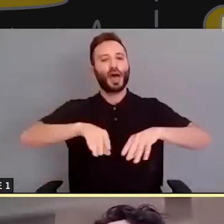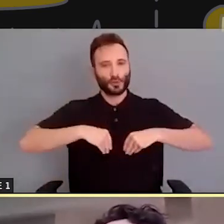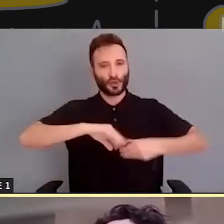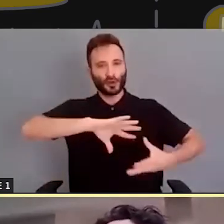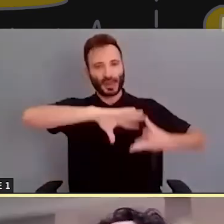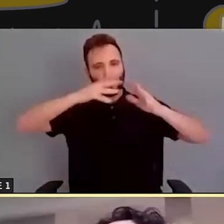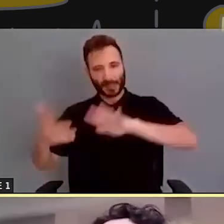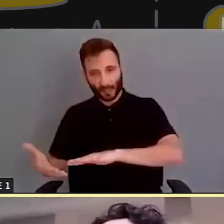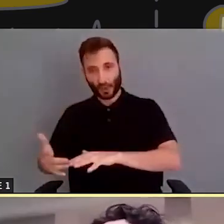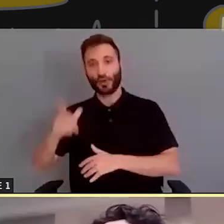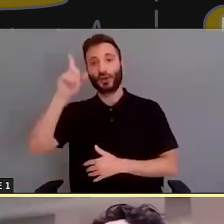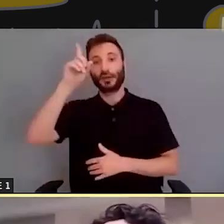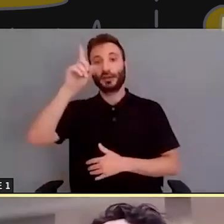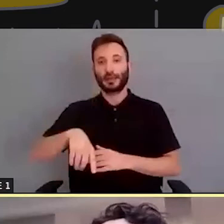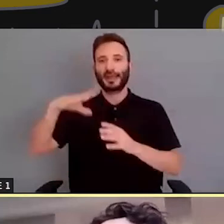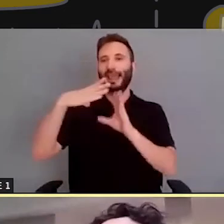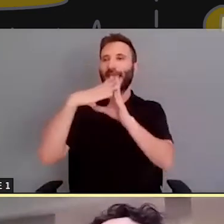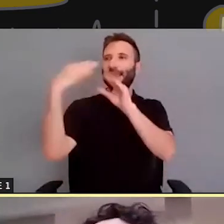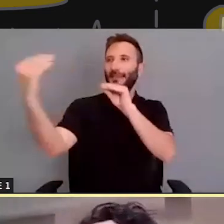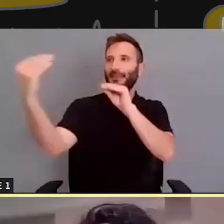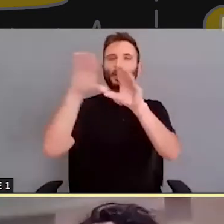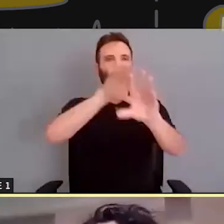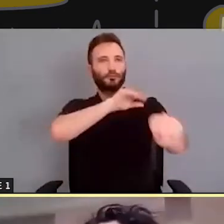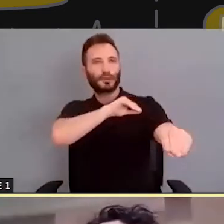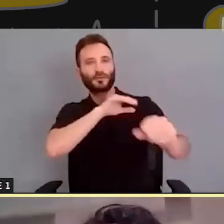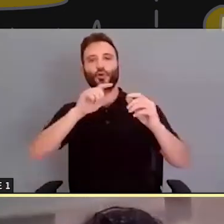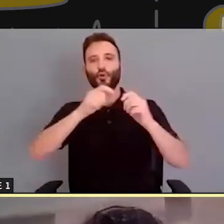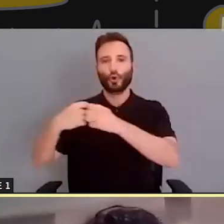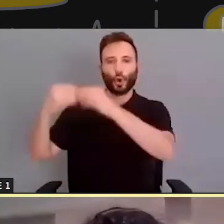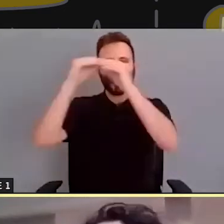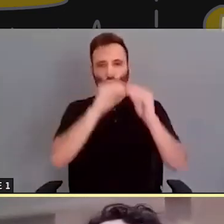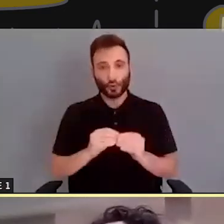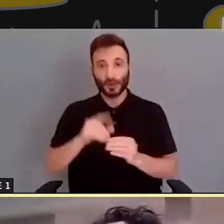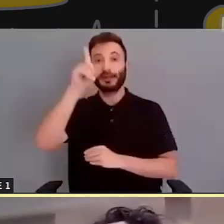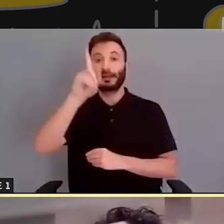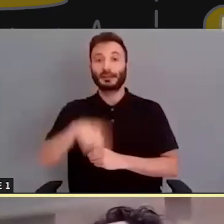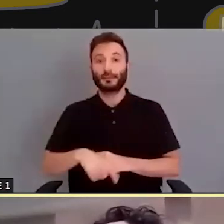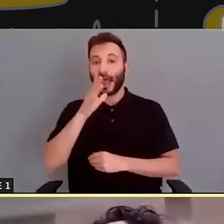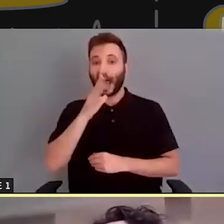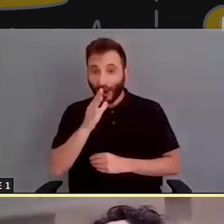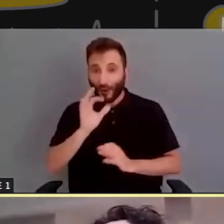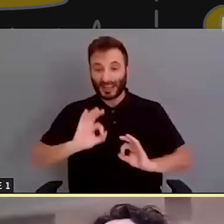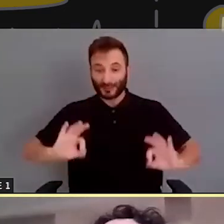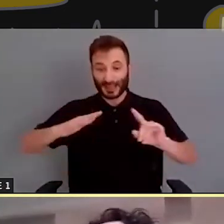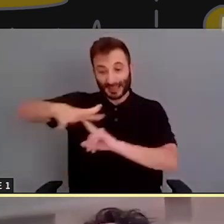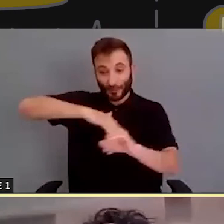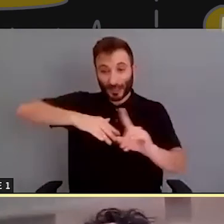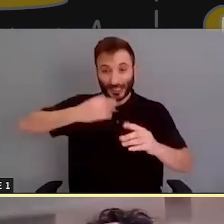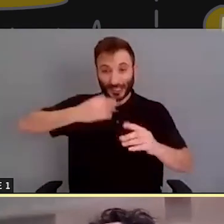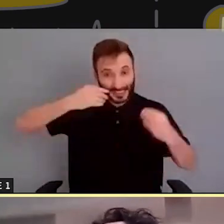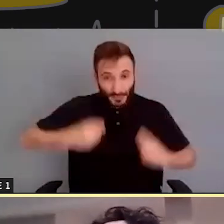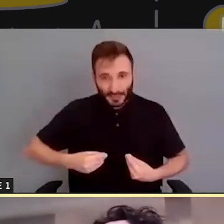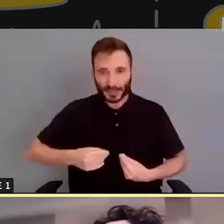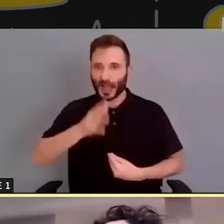de ese plasmar ese entendimiento común, de nuevo, que es especialmente relevante en este contexto y que se puede